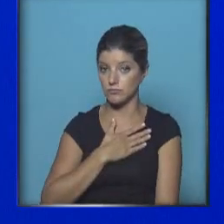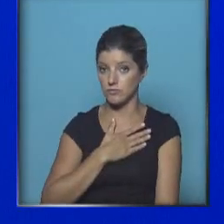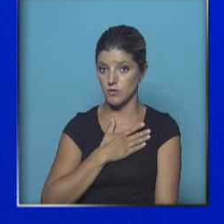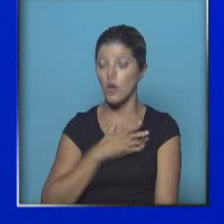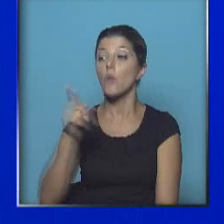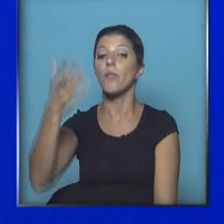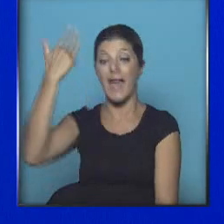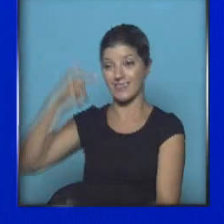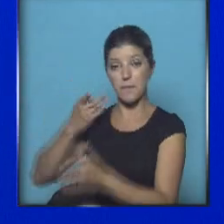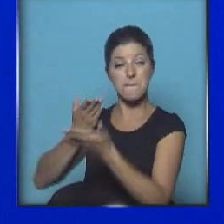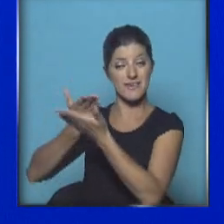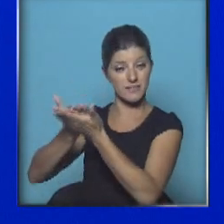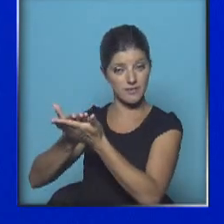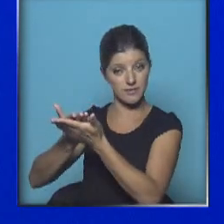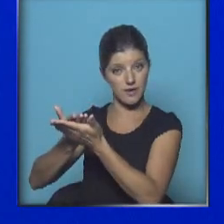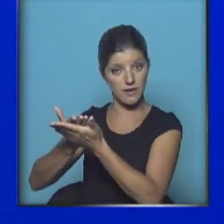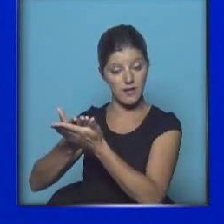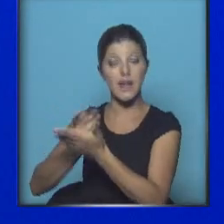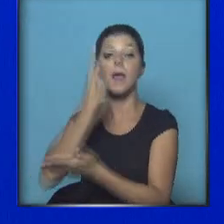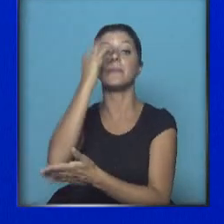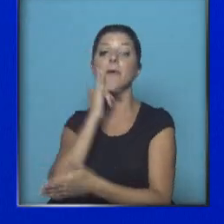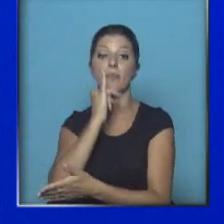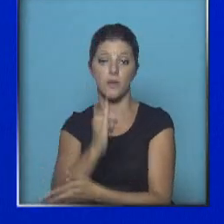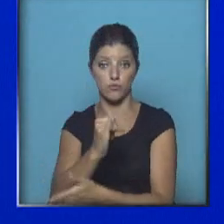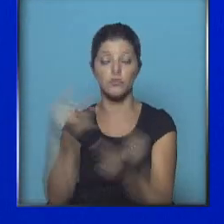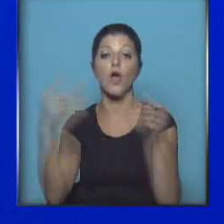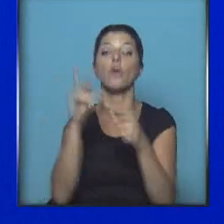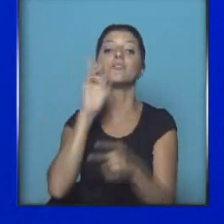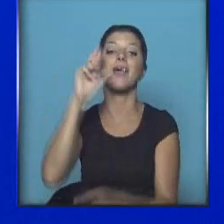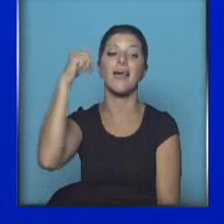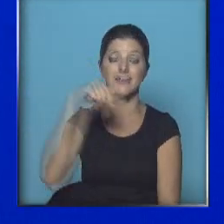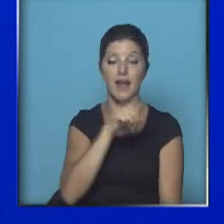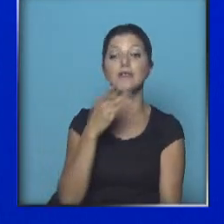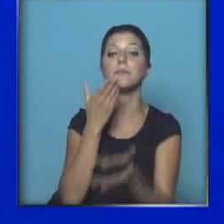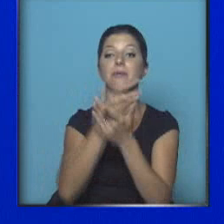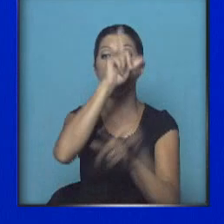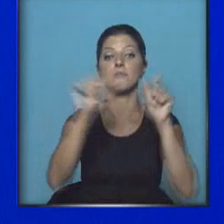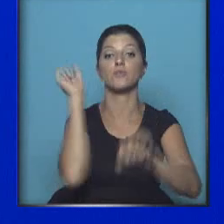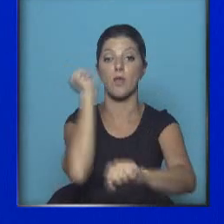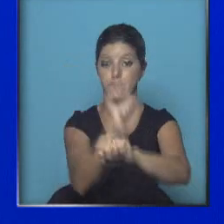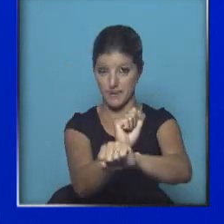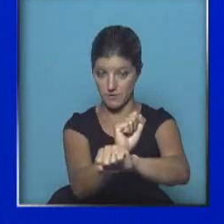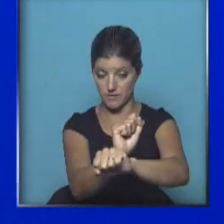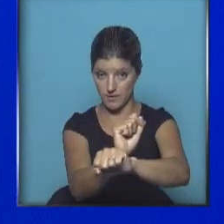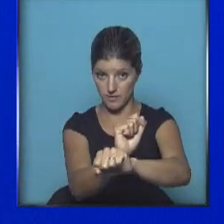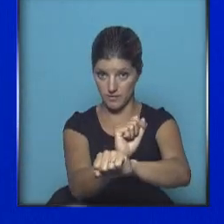él presentó la denuncia inicial contra Irán y los pedidos de captura. El problema